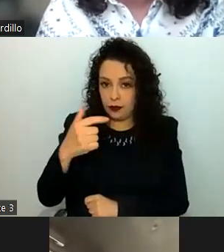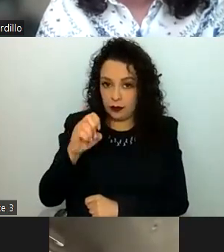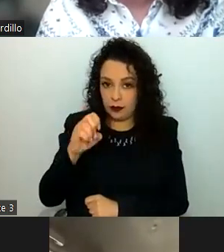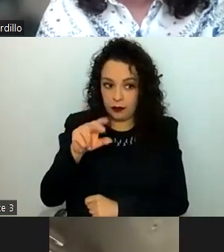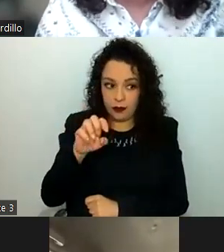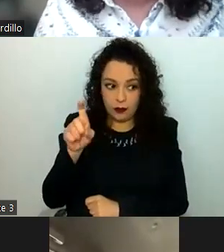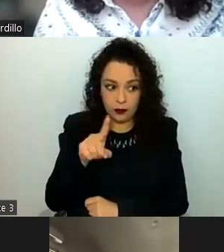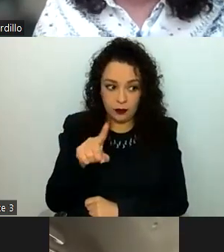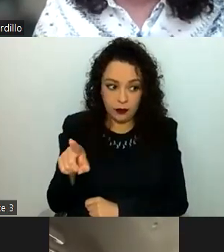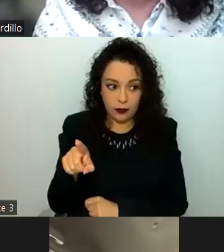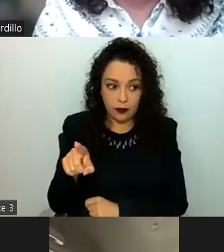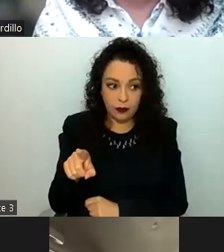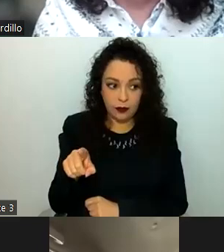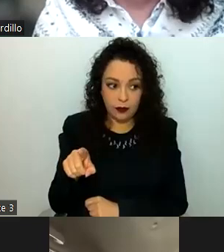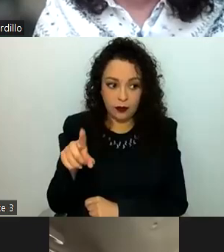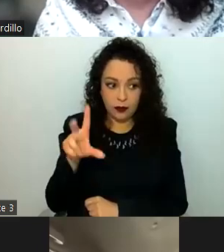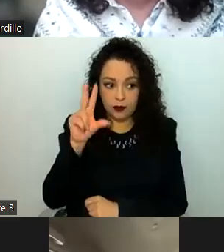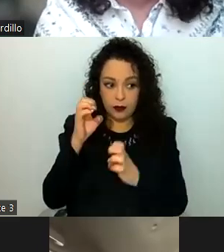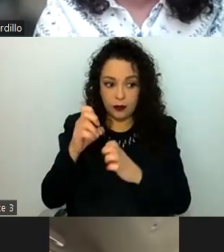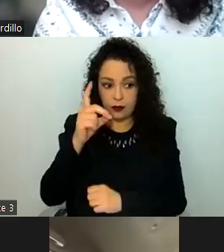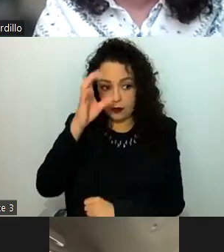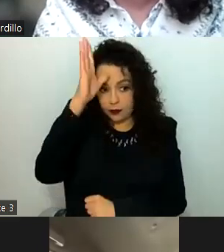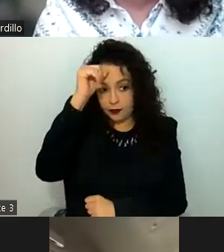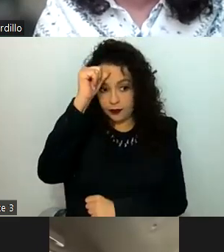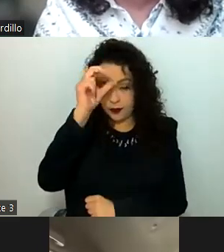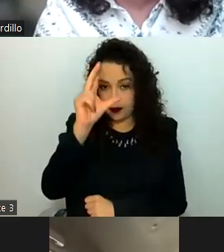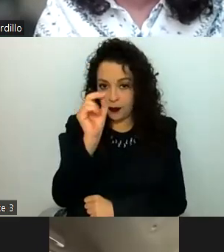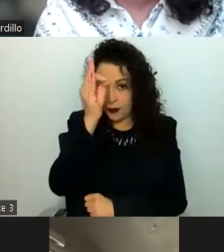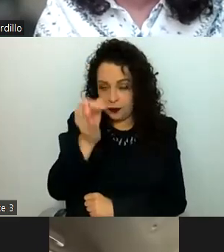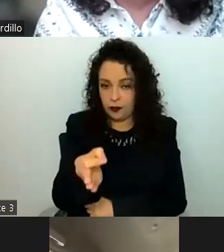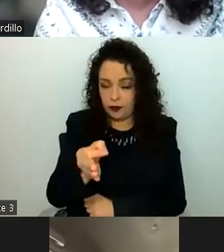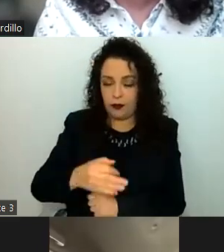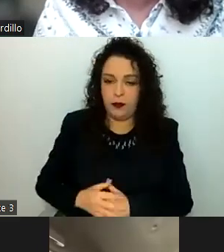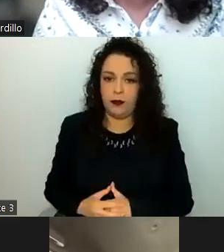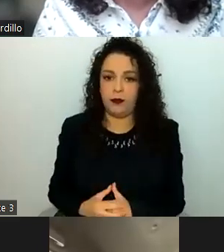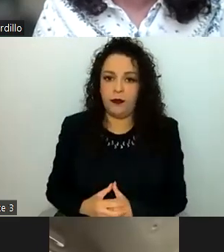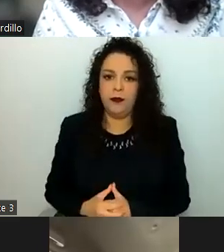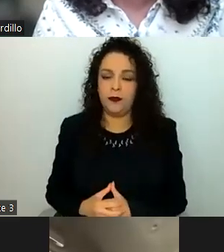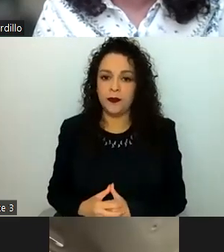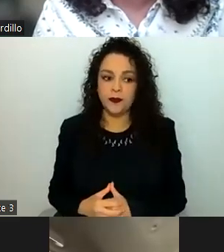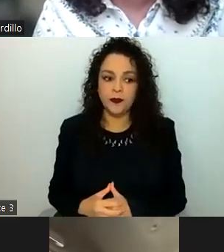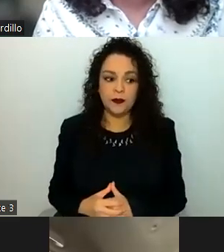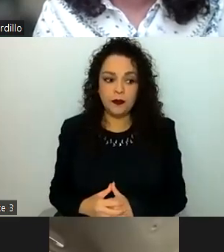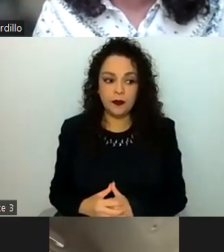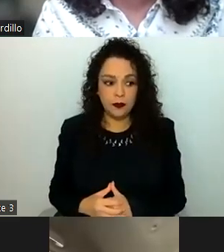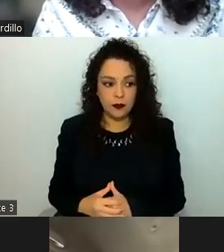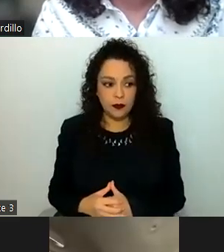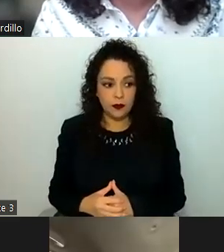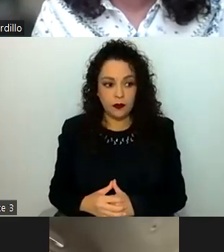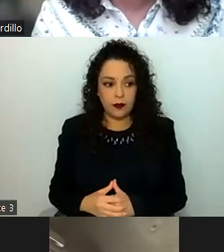Cristian Moctezuma en contra de la propuesta de la diputada Frida.